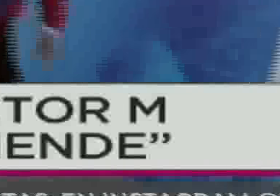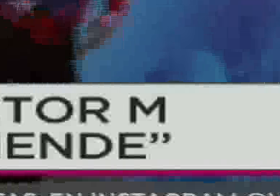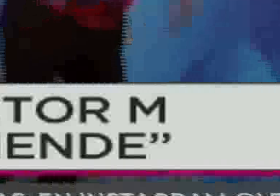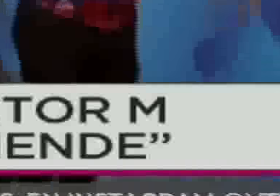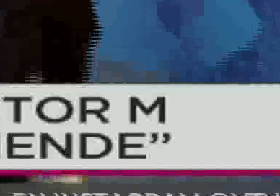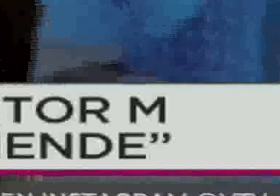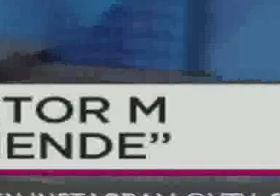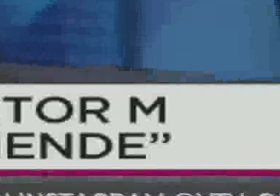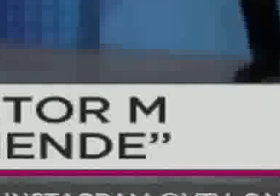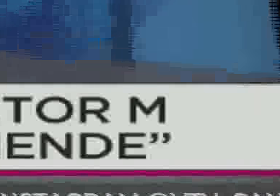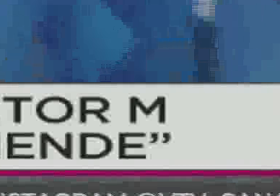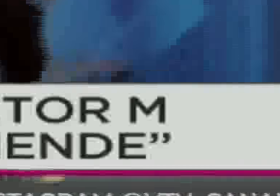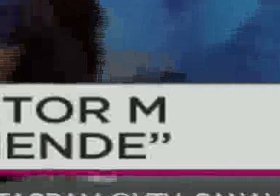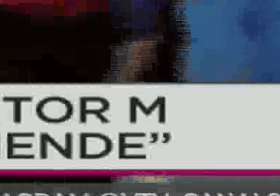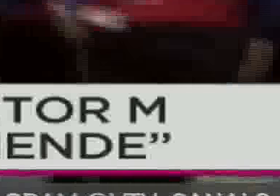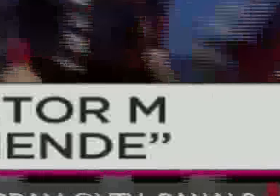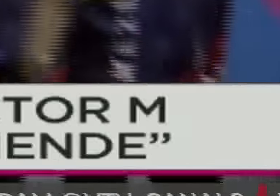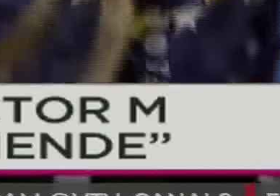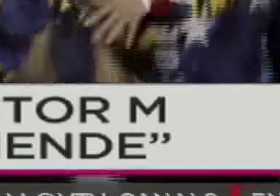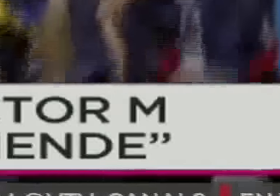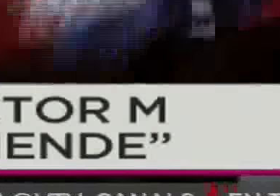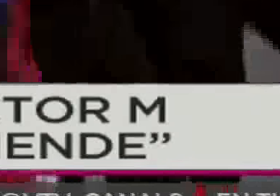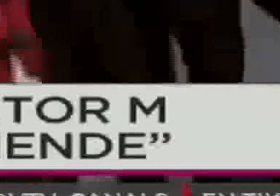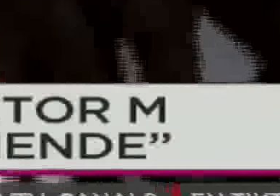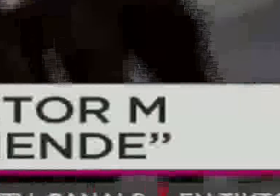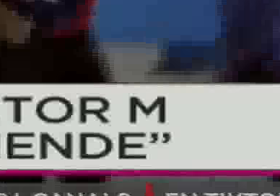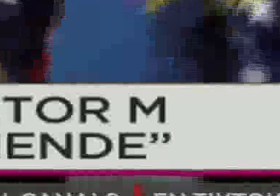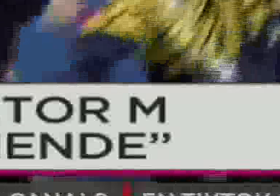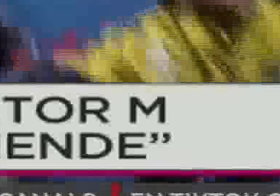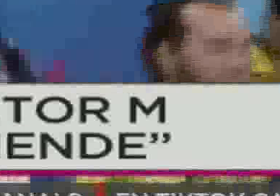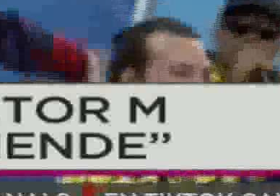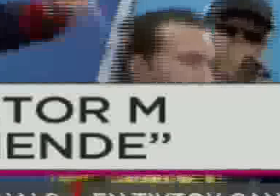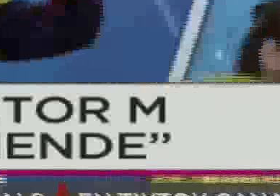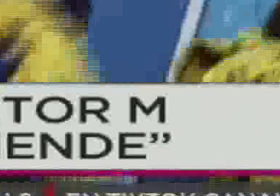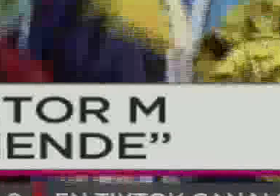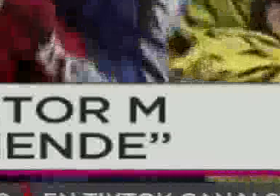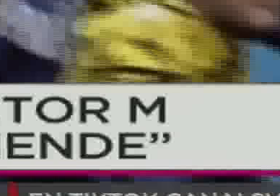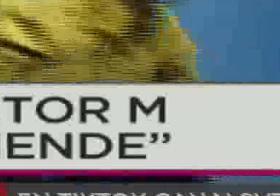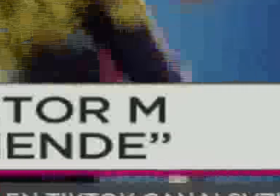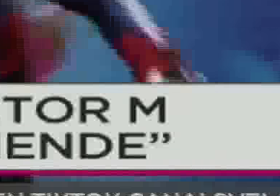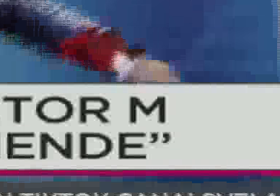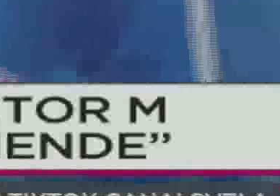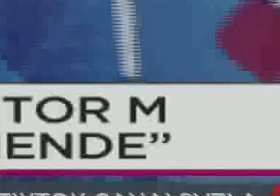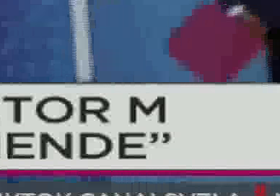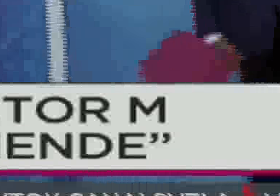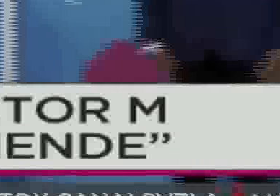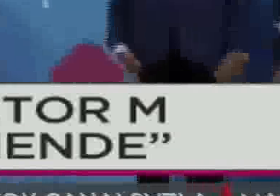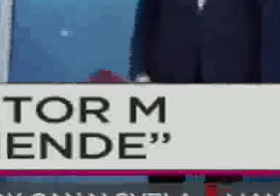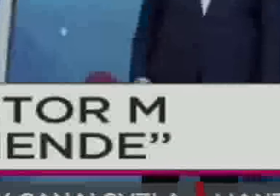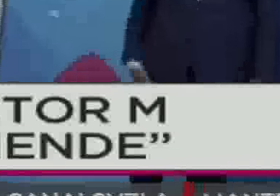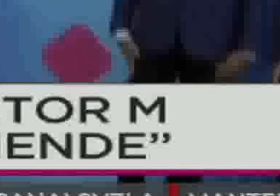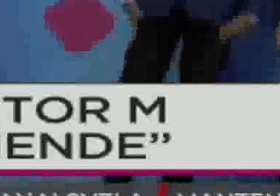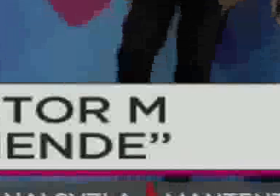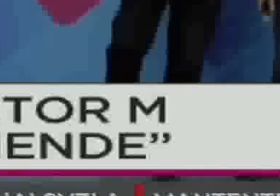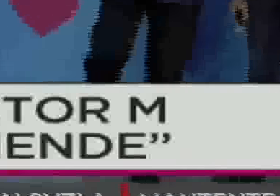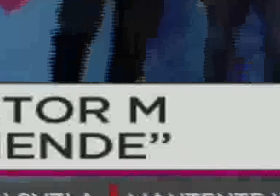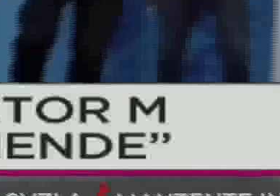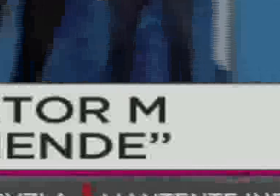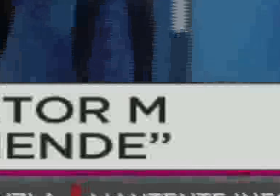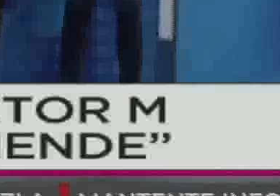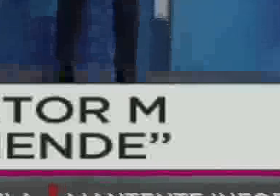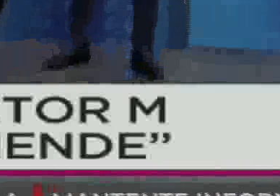siempre le llega su 13. Los yanquis nos llamaron amenaza inusual. La misma gente que hace la